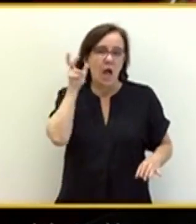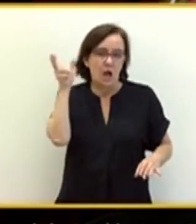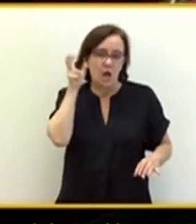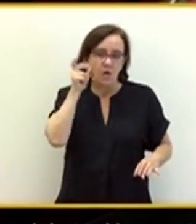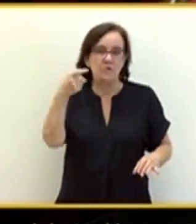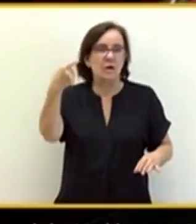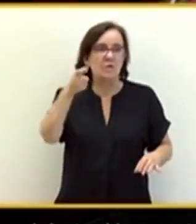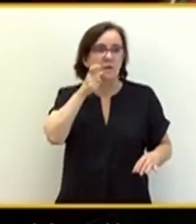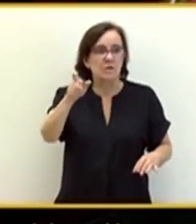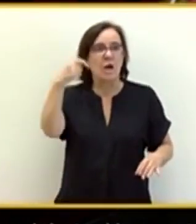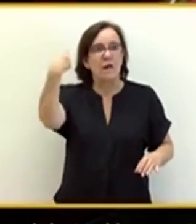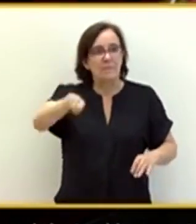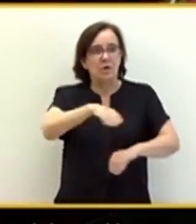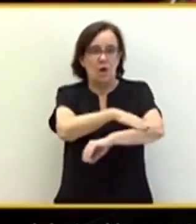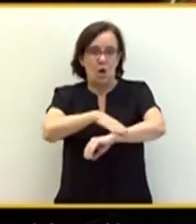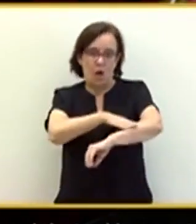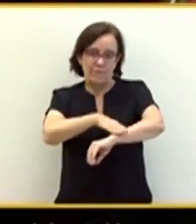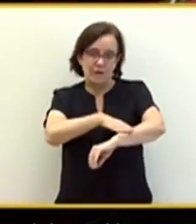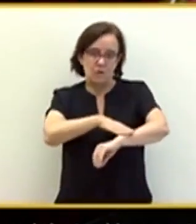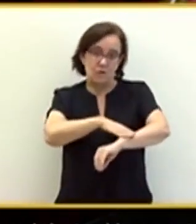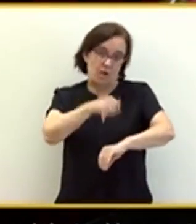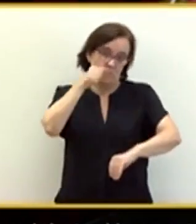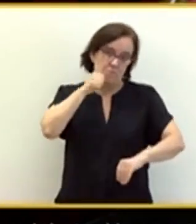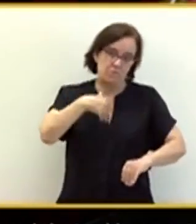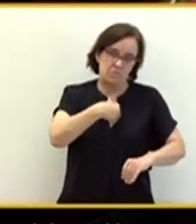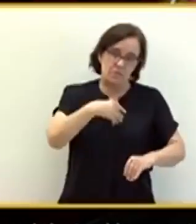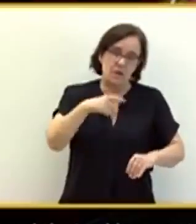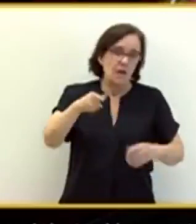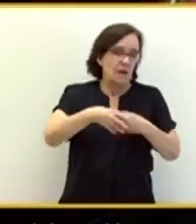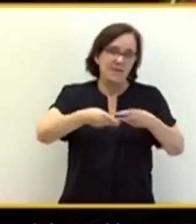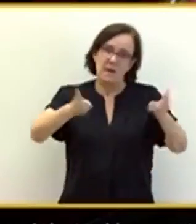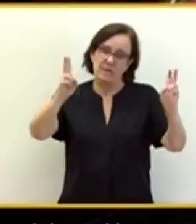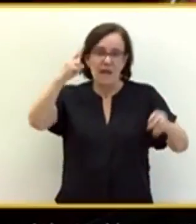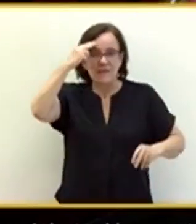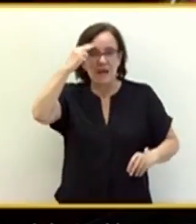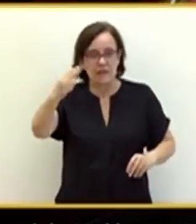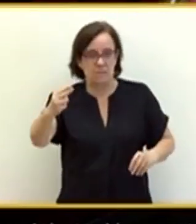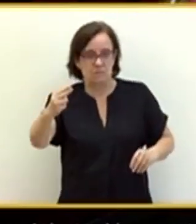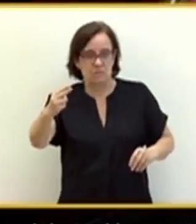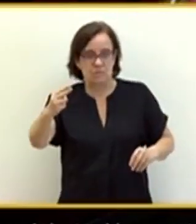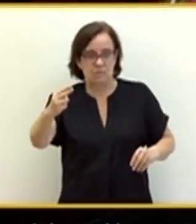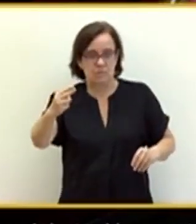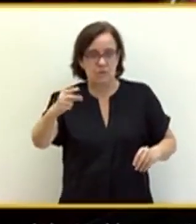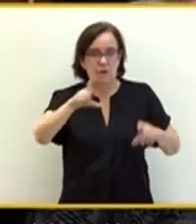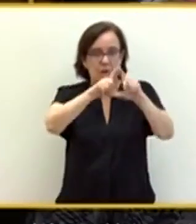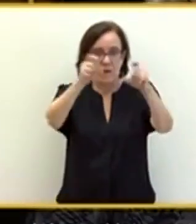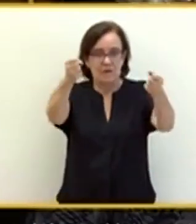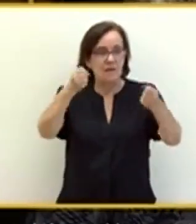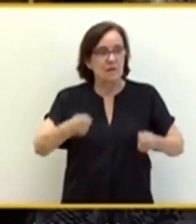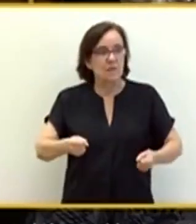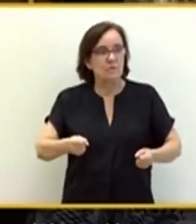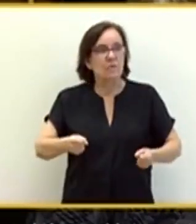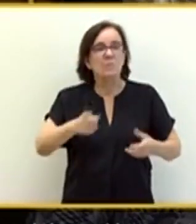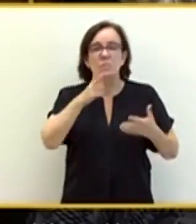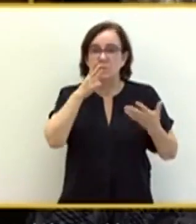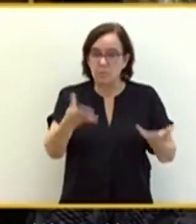al presidente del Gobierno en funciones y en democracia se respetan las instituciones. Por